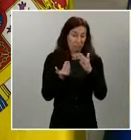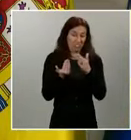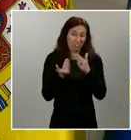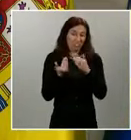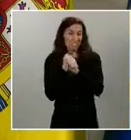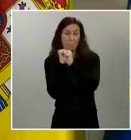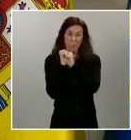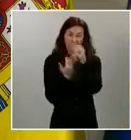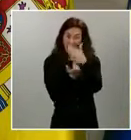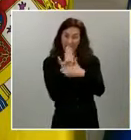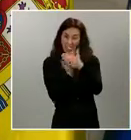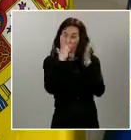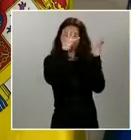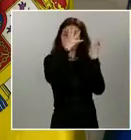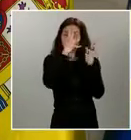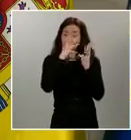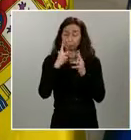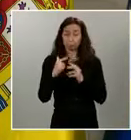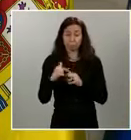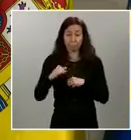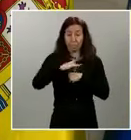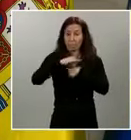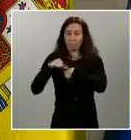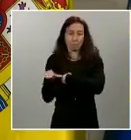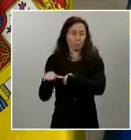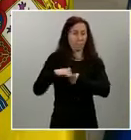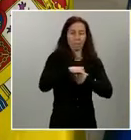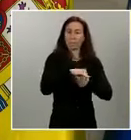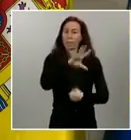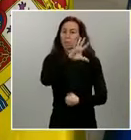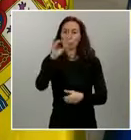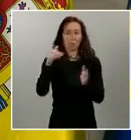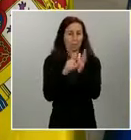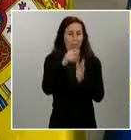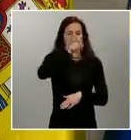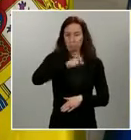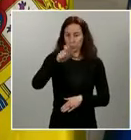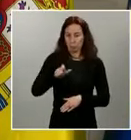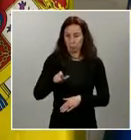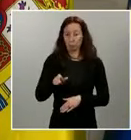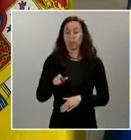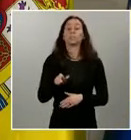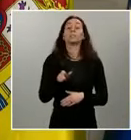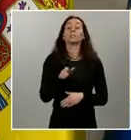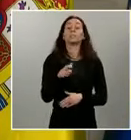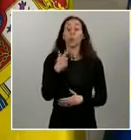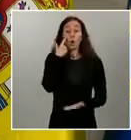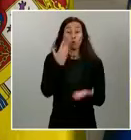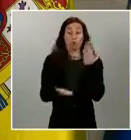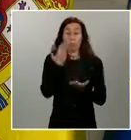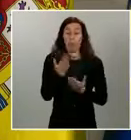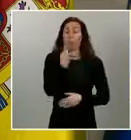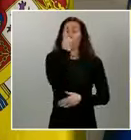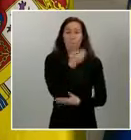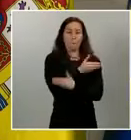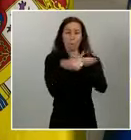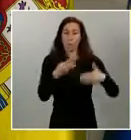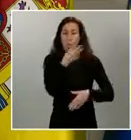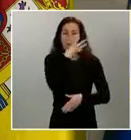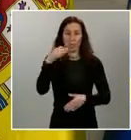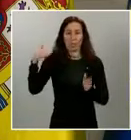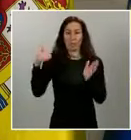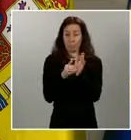movido en los núcleos de cercanías unas 50.000 personas, que contrastan con el 1.400.000 que utilizarían estos servicios en los